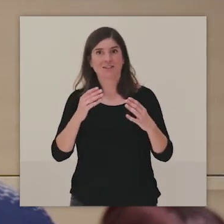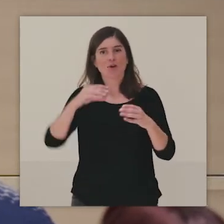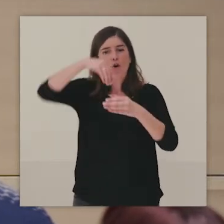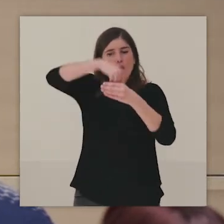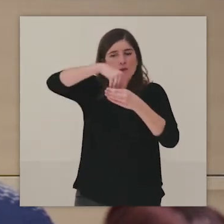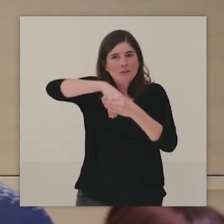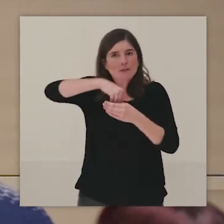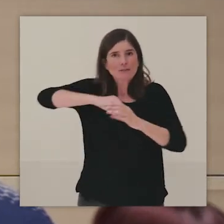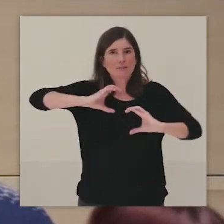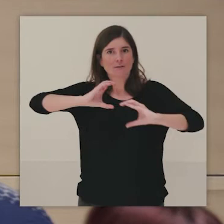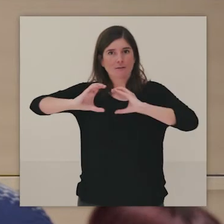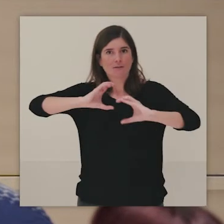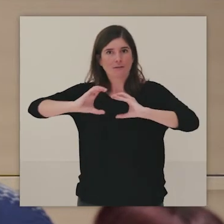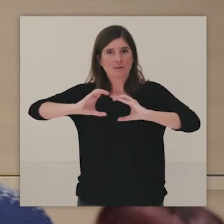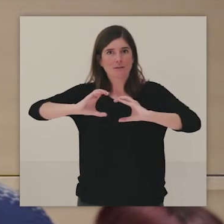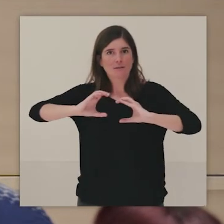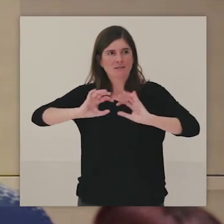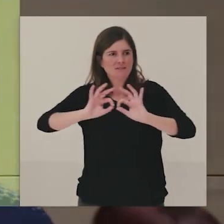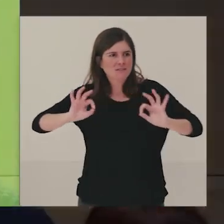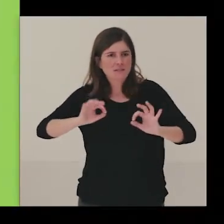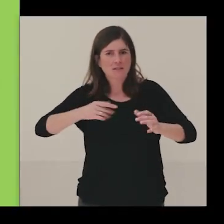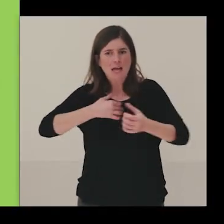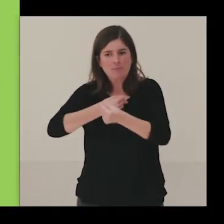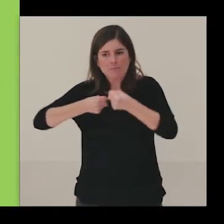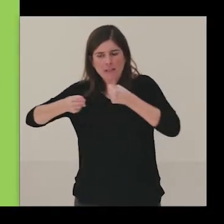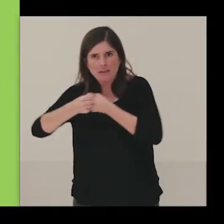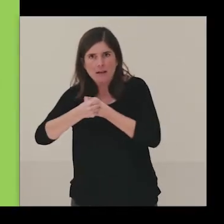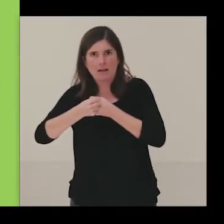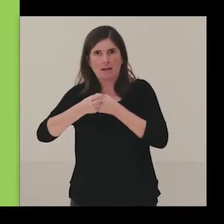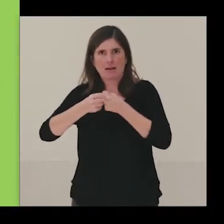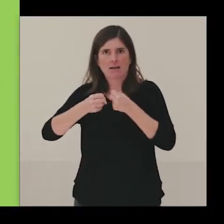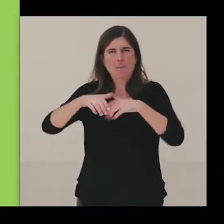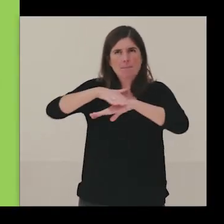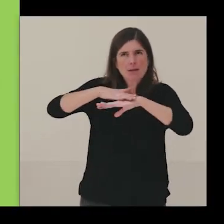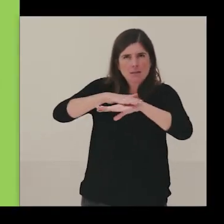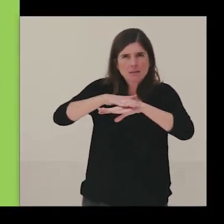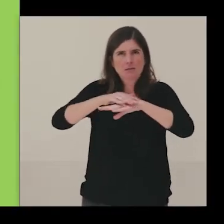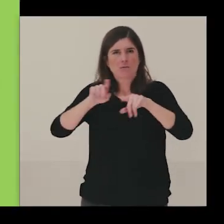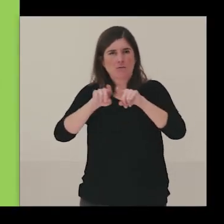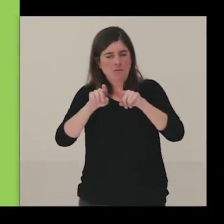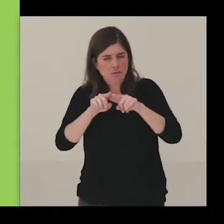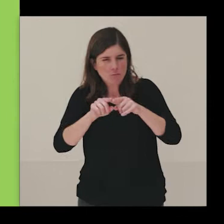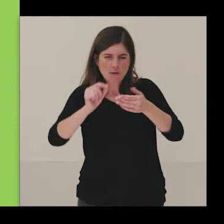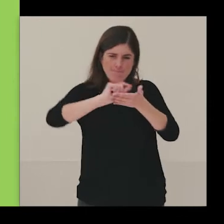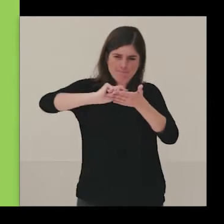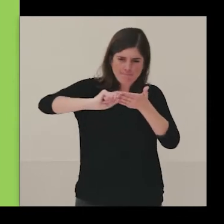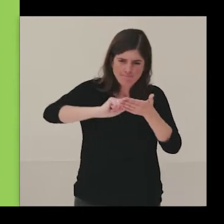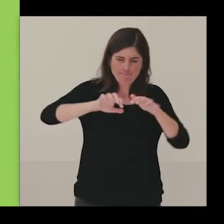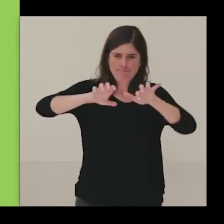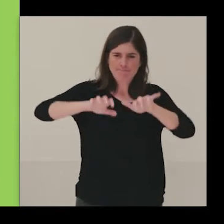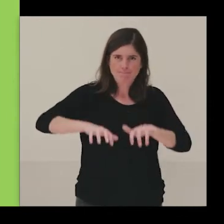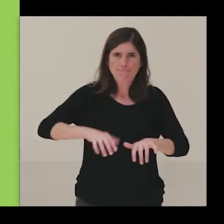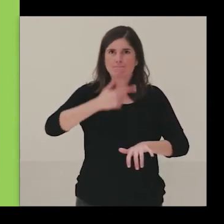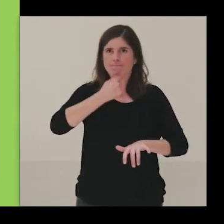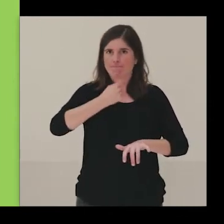contenidos. Tan sencillo como pensar, empatizar, organizar unas buenas ideas con unas pautas de redacción y diseño y comprobando